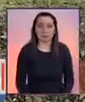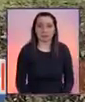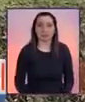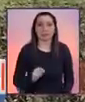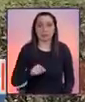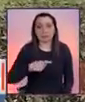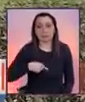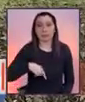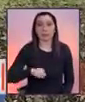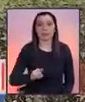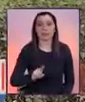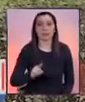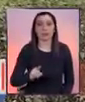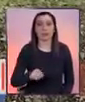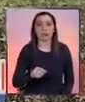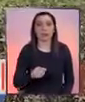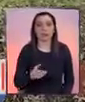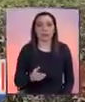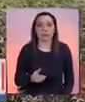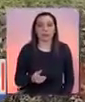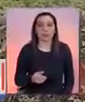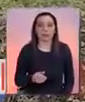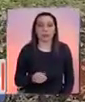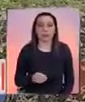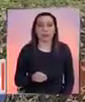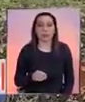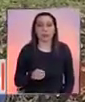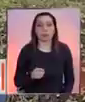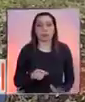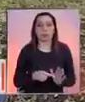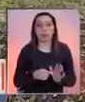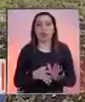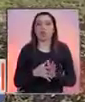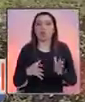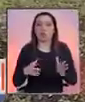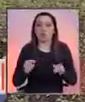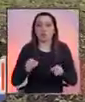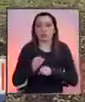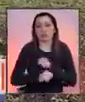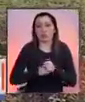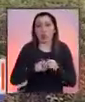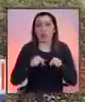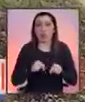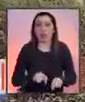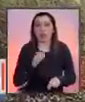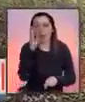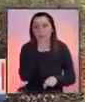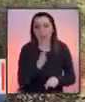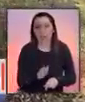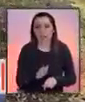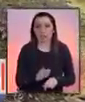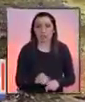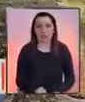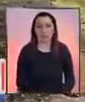vamos, Francisco, vamos aquí en un restaurante brasileño que está mucho más acá. Se llama Guri Brasileño.